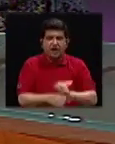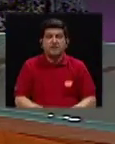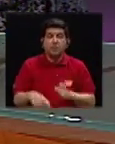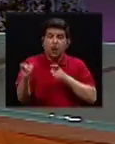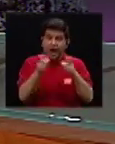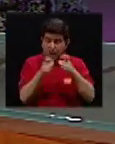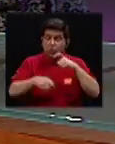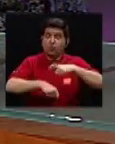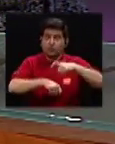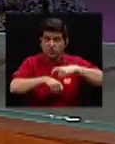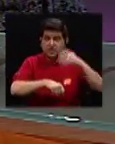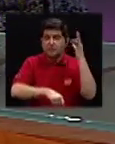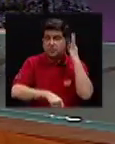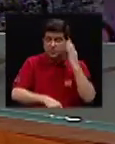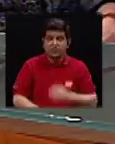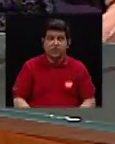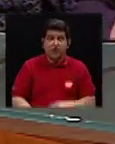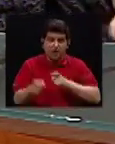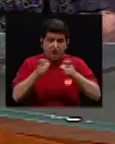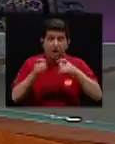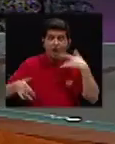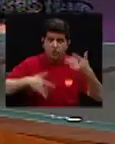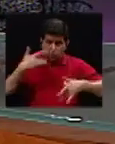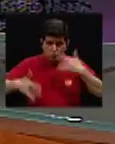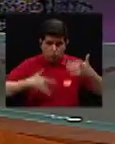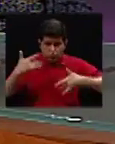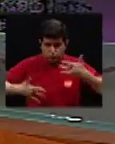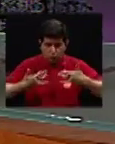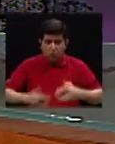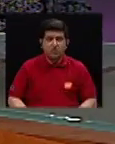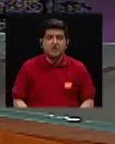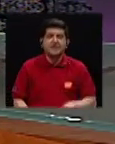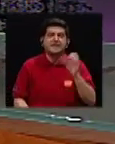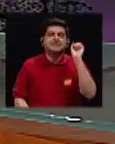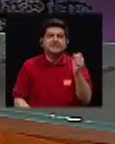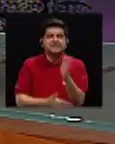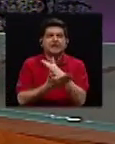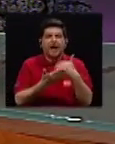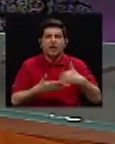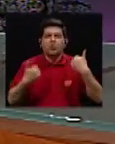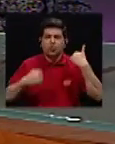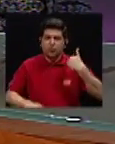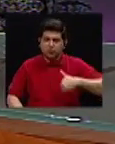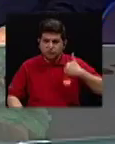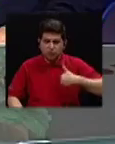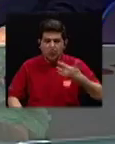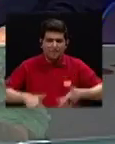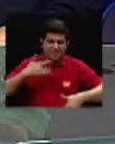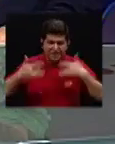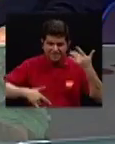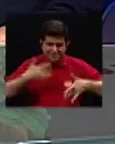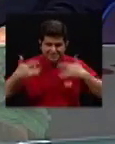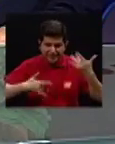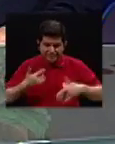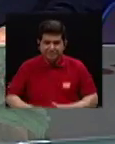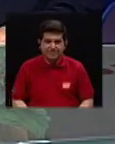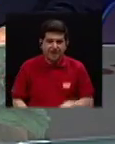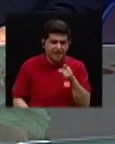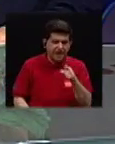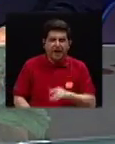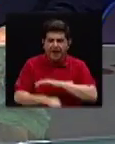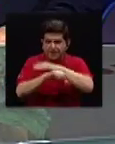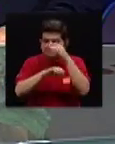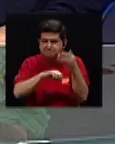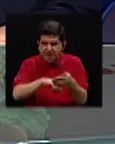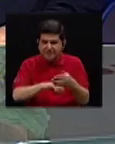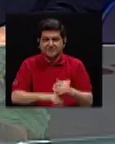tiempo de la mujer hay un control de los sentimient si algunos hombres sienten que ella está embarazada